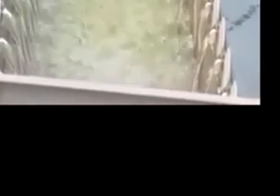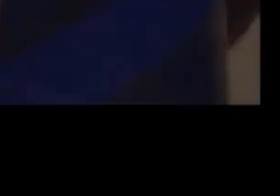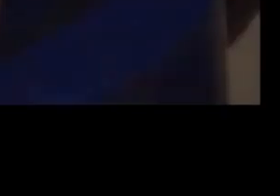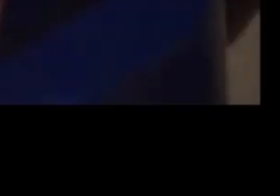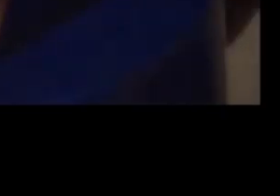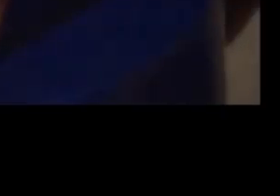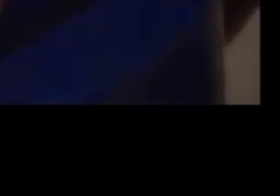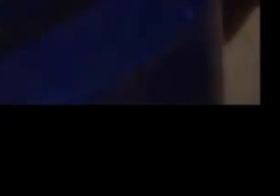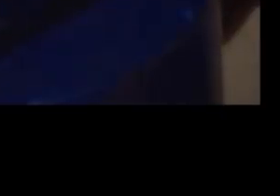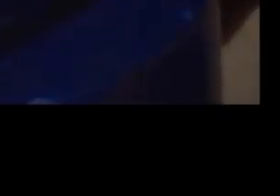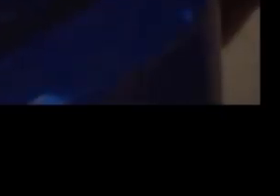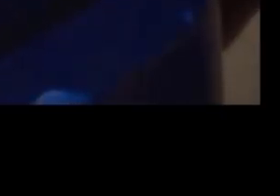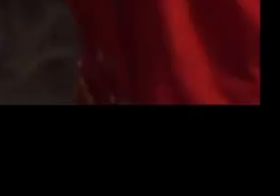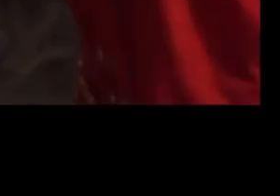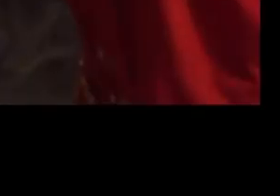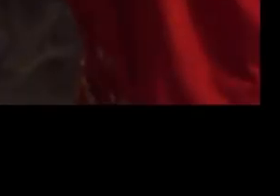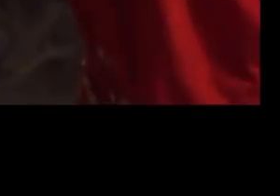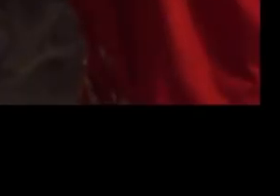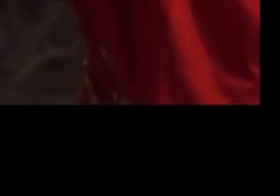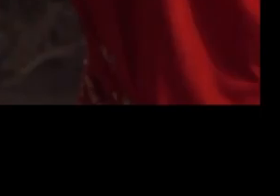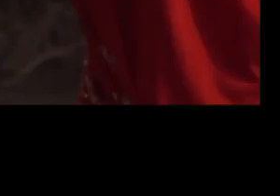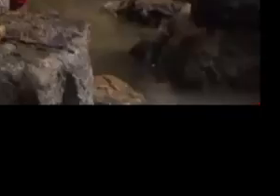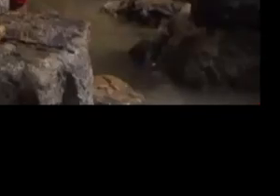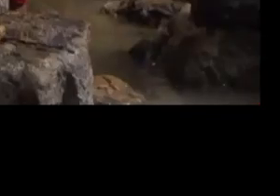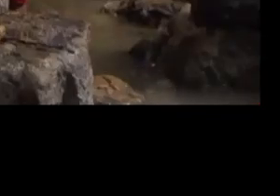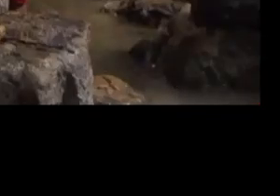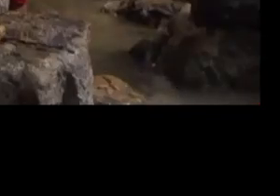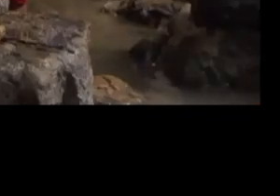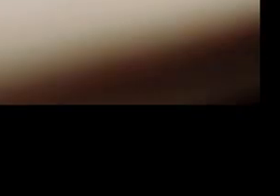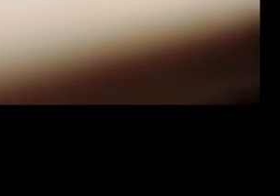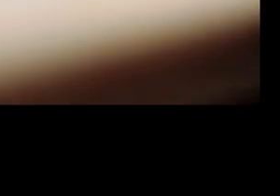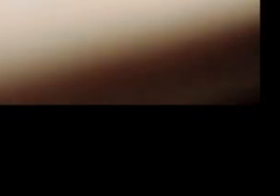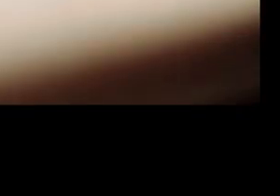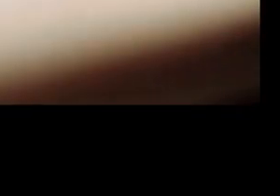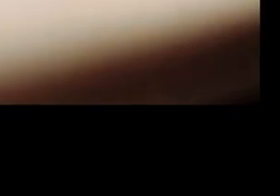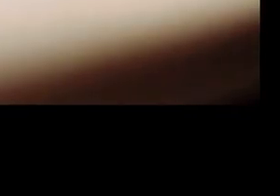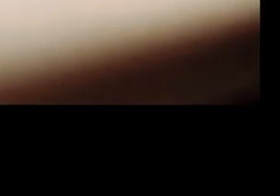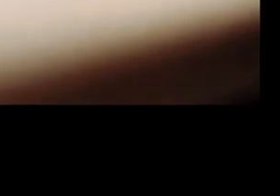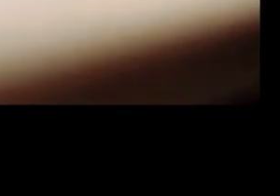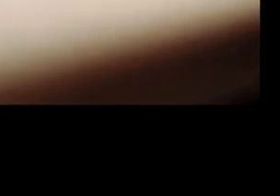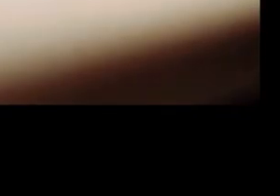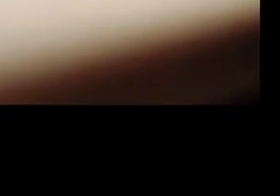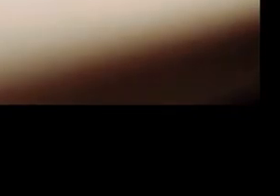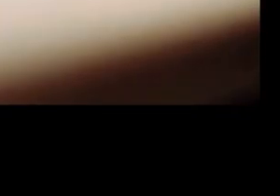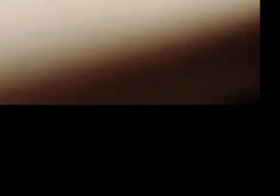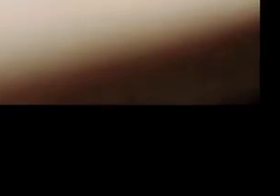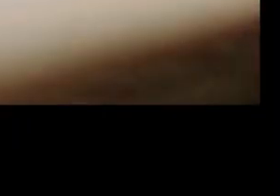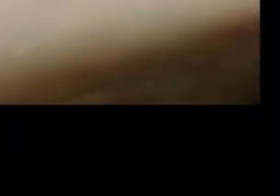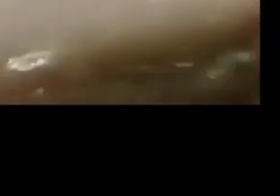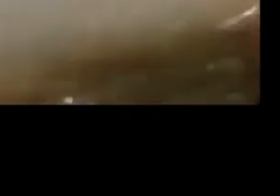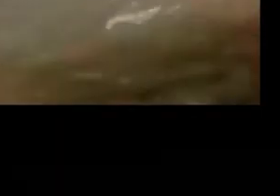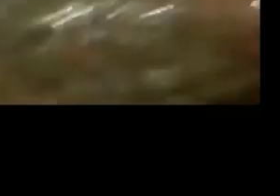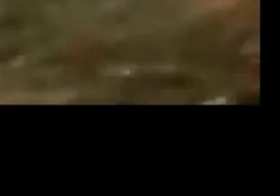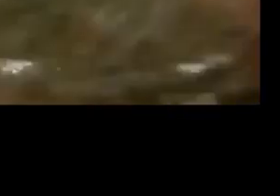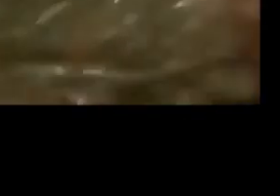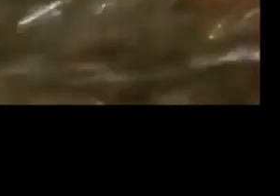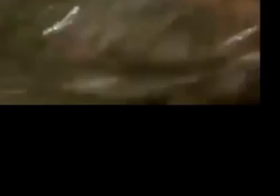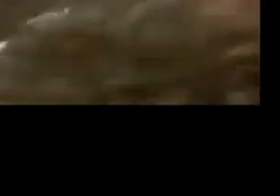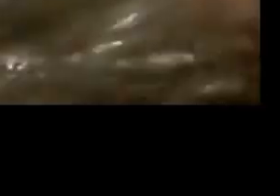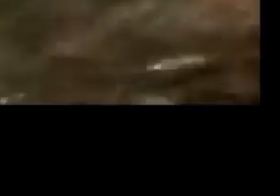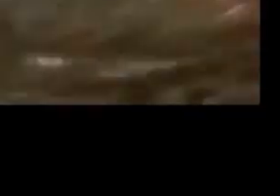El agua es un recurso natural valioso para nuestras vidas. No la malgastemos. Cuidemos